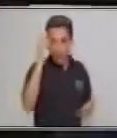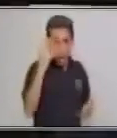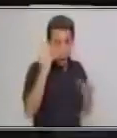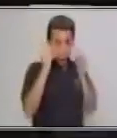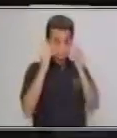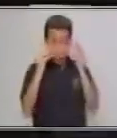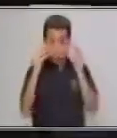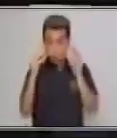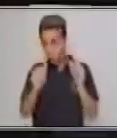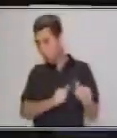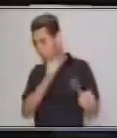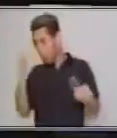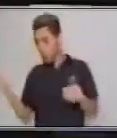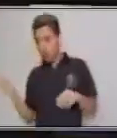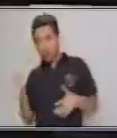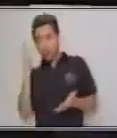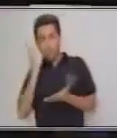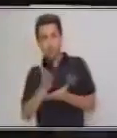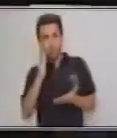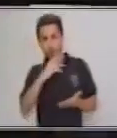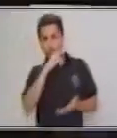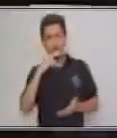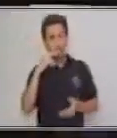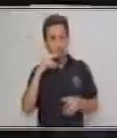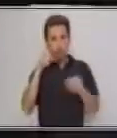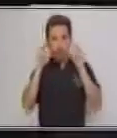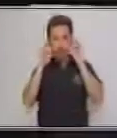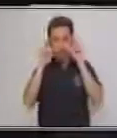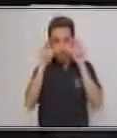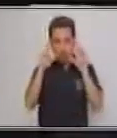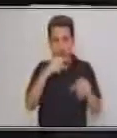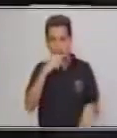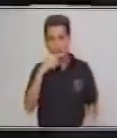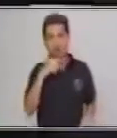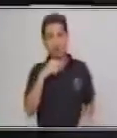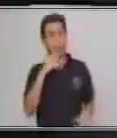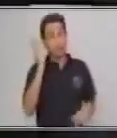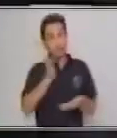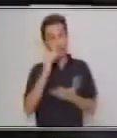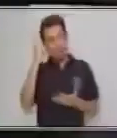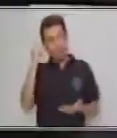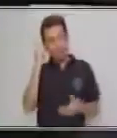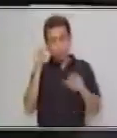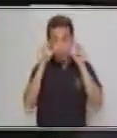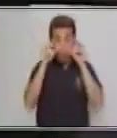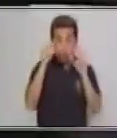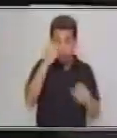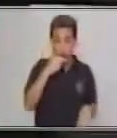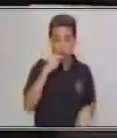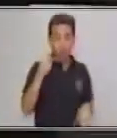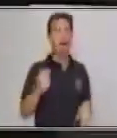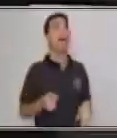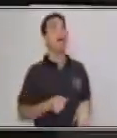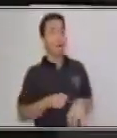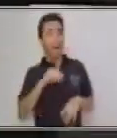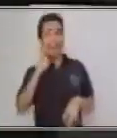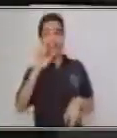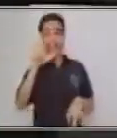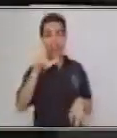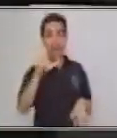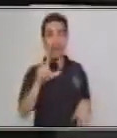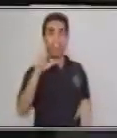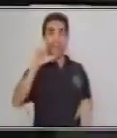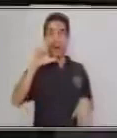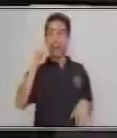un perro negro de ojos de fuego. ¿Cuál creen que es? La historia o la leyenda del cadejo, ¿verdad que sí? Están